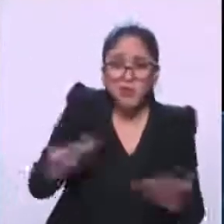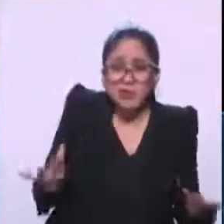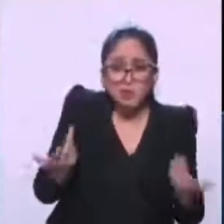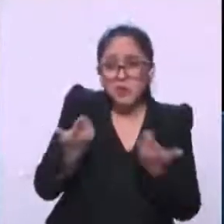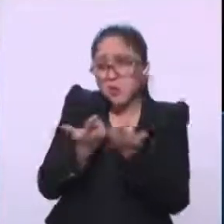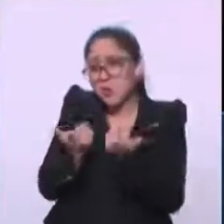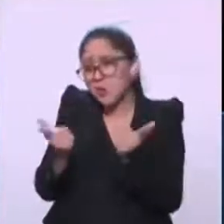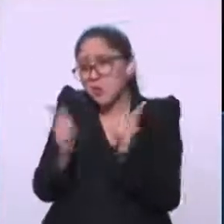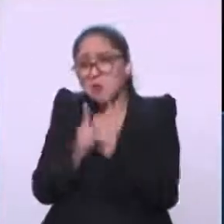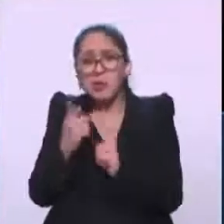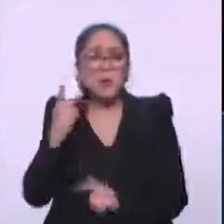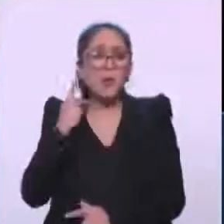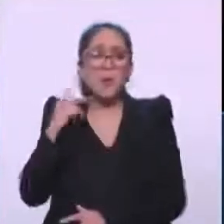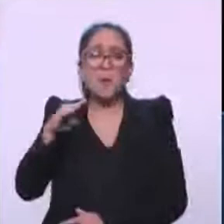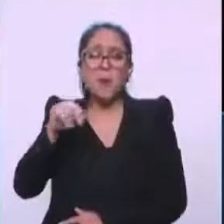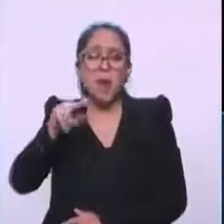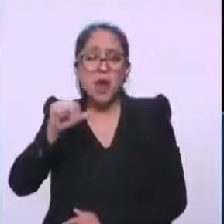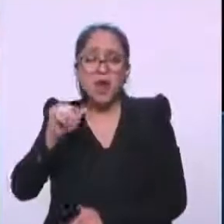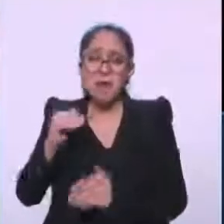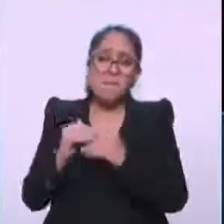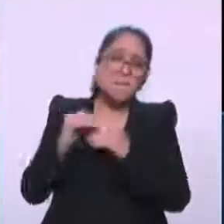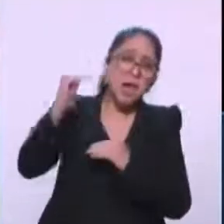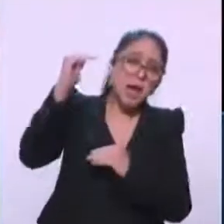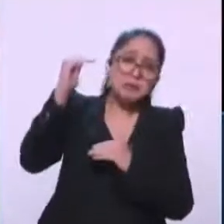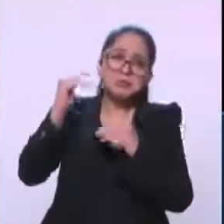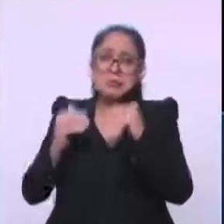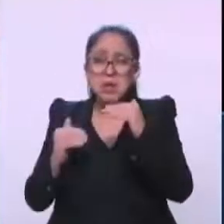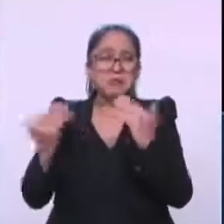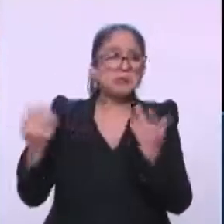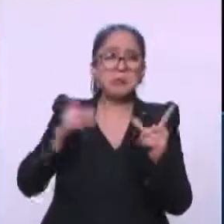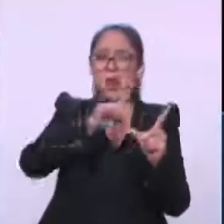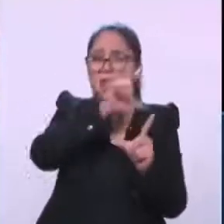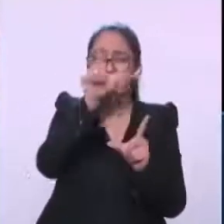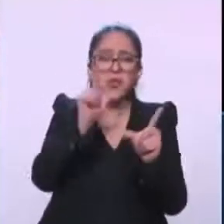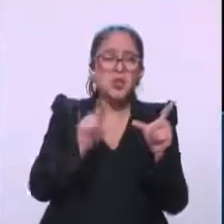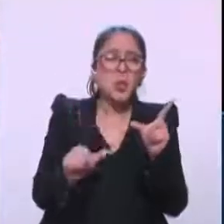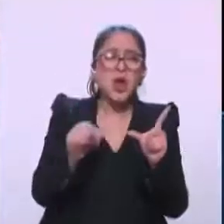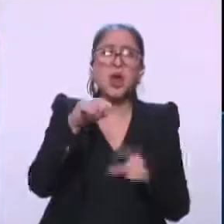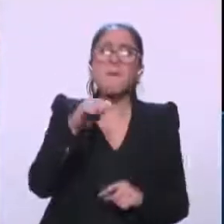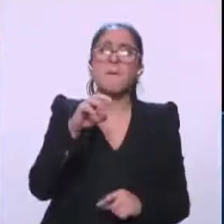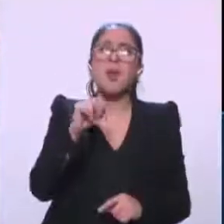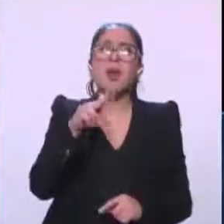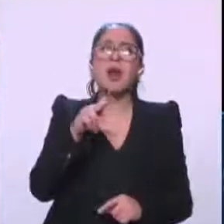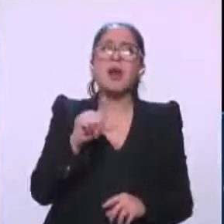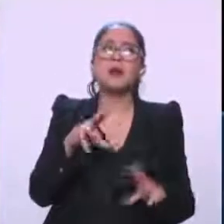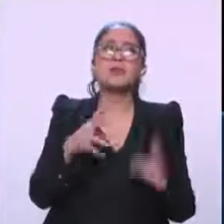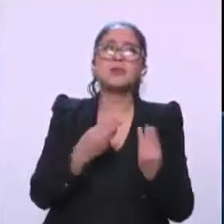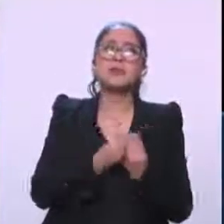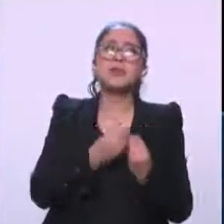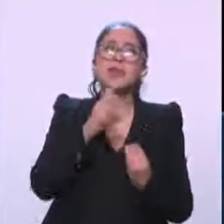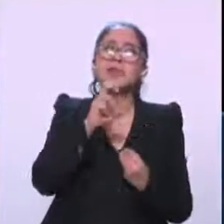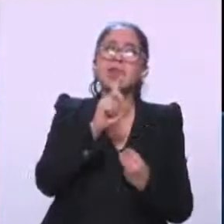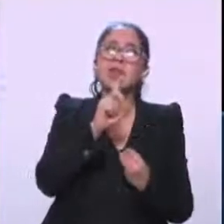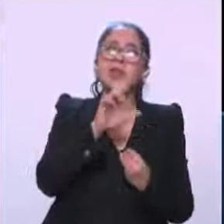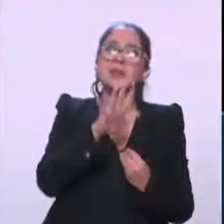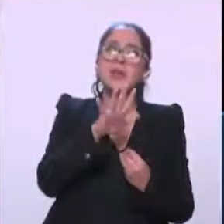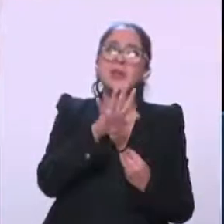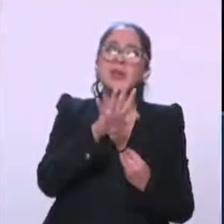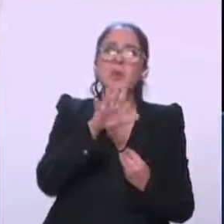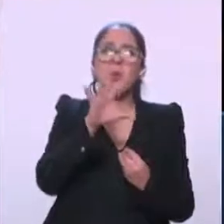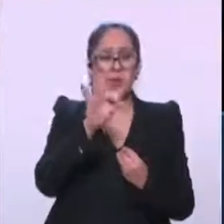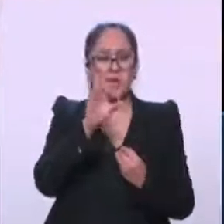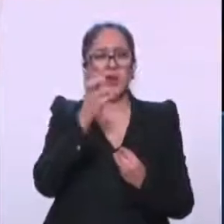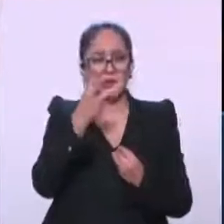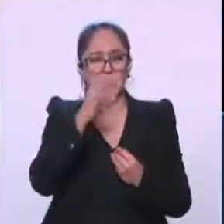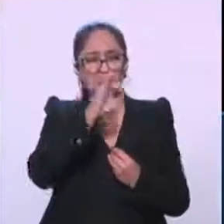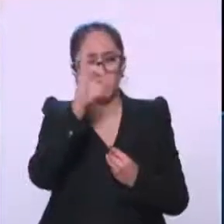más, mediciones menos, incluidas las nuestras, Morena a nivel nacional tenía 35, 43%. Tú